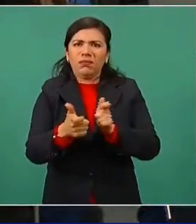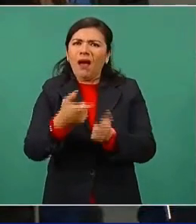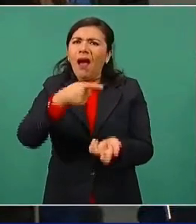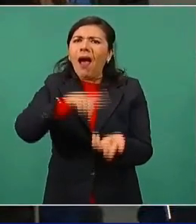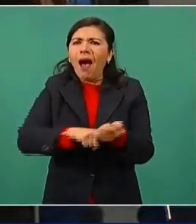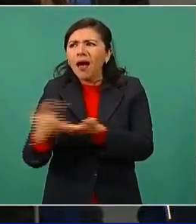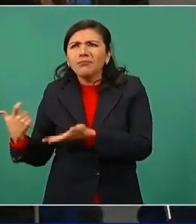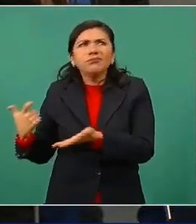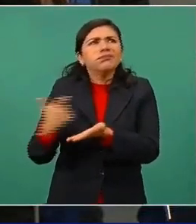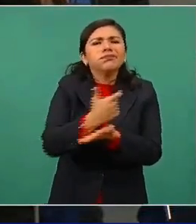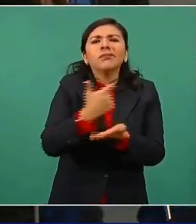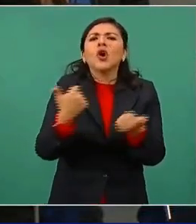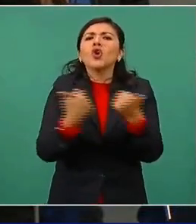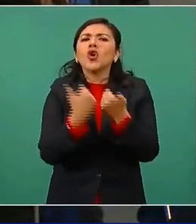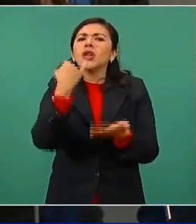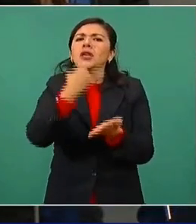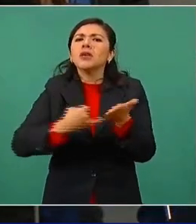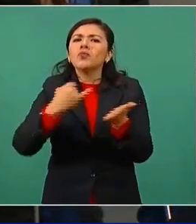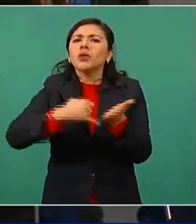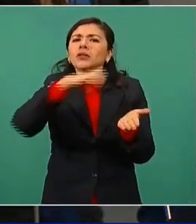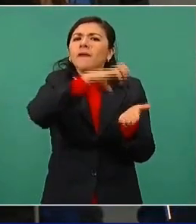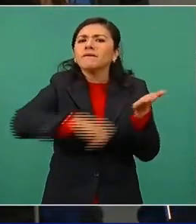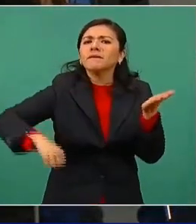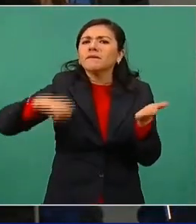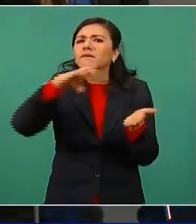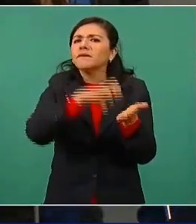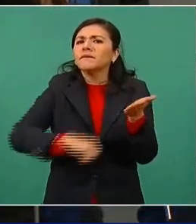porque todo era deducible de impuestos.